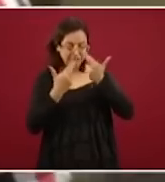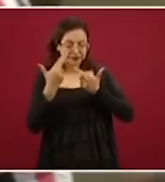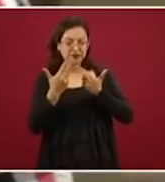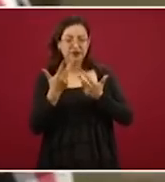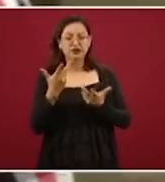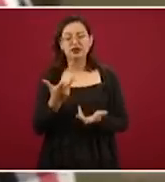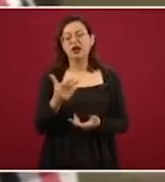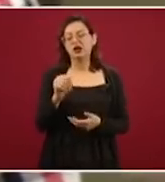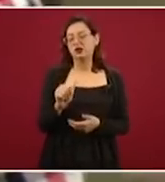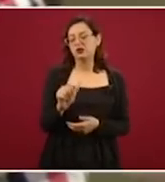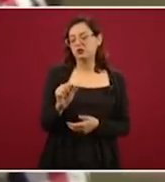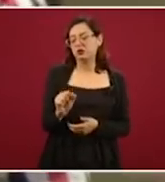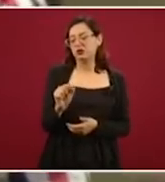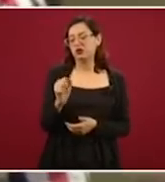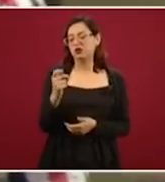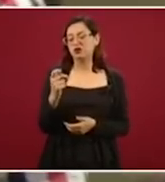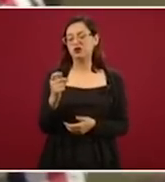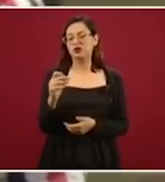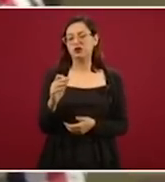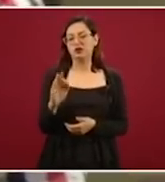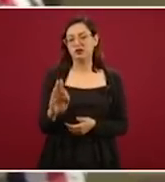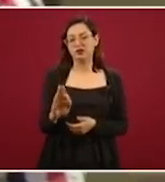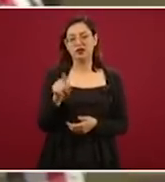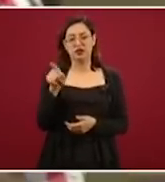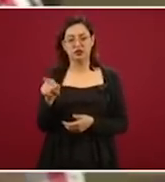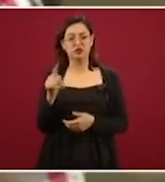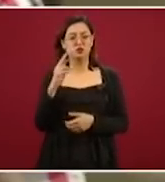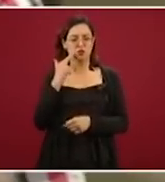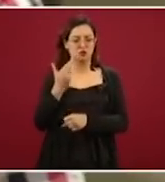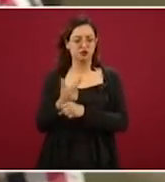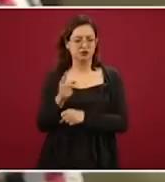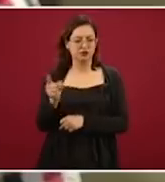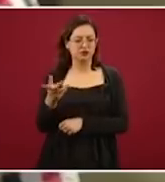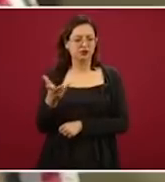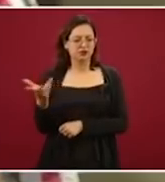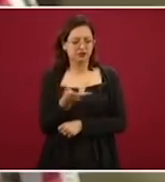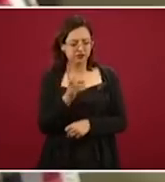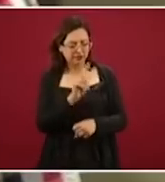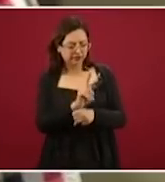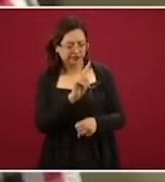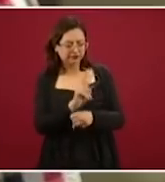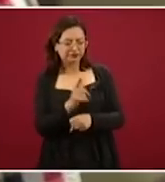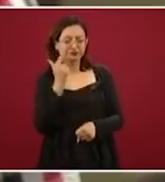Auditoría Superior de la Federación, se vio que